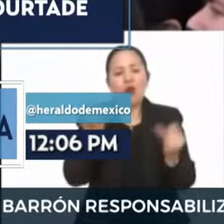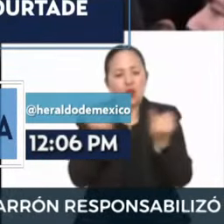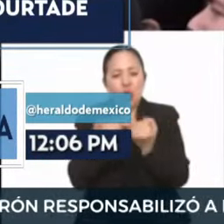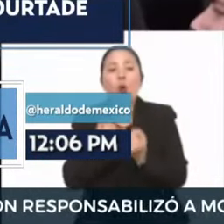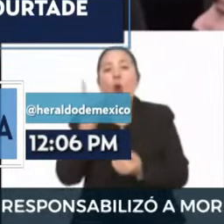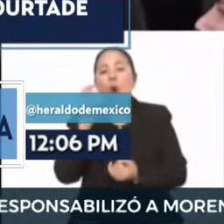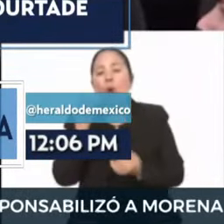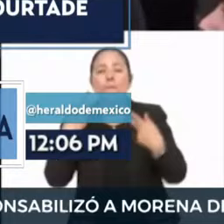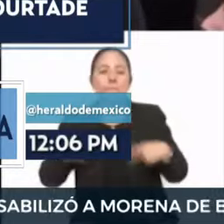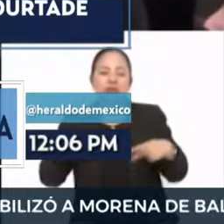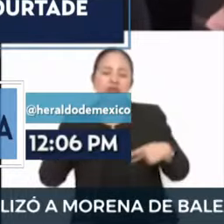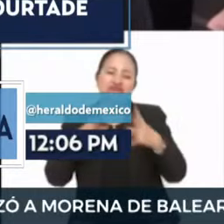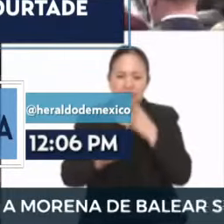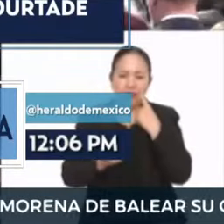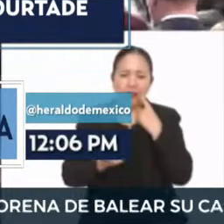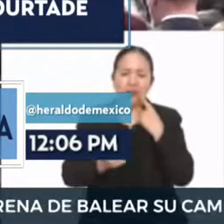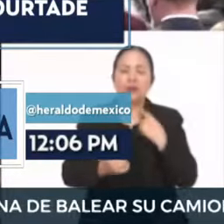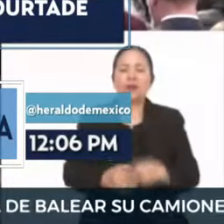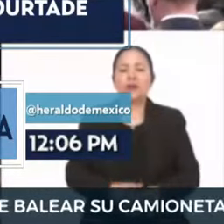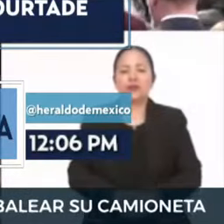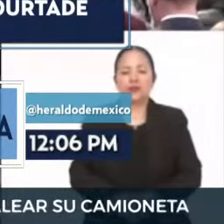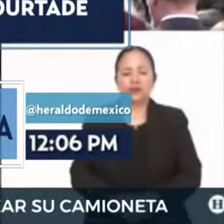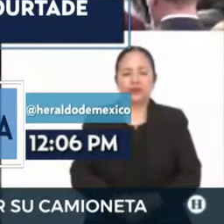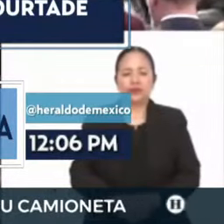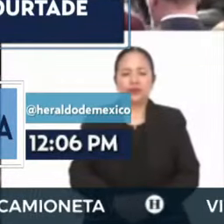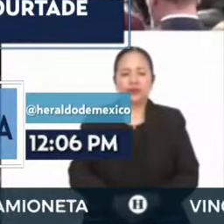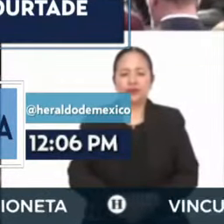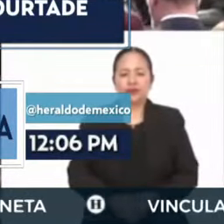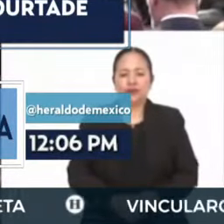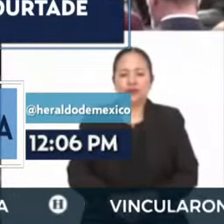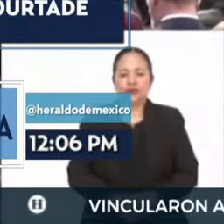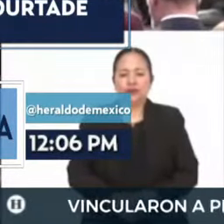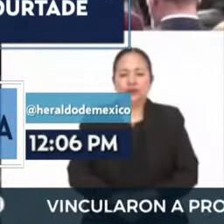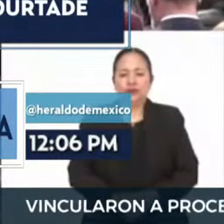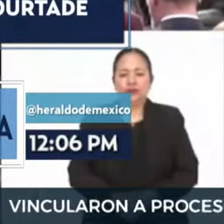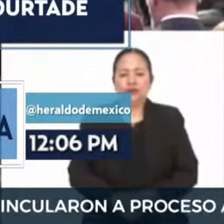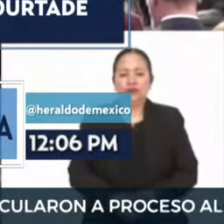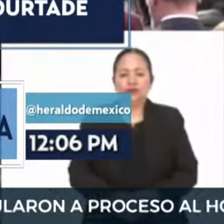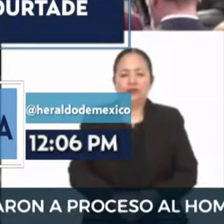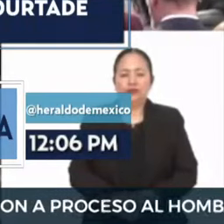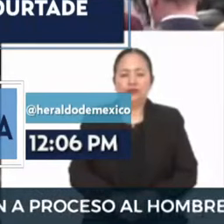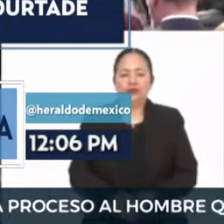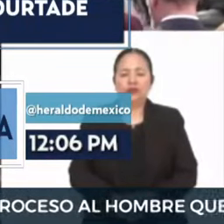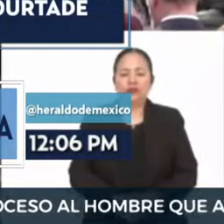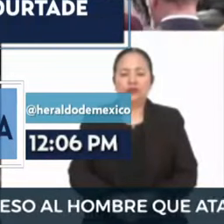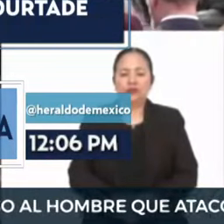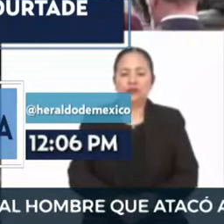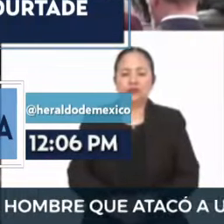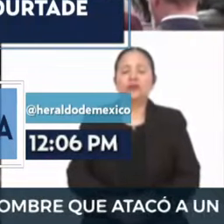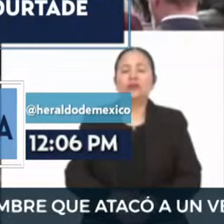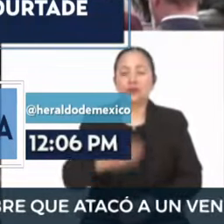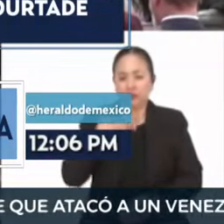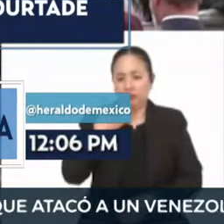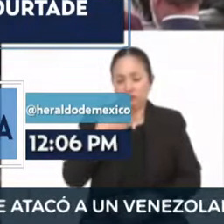Luisa María Alcalde, entre otros funcionarios, el presidente del Tribunal Superior de Justicia de la Ciudad de México, Rafael Guerra Álvarez, entre otros